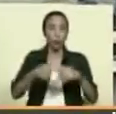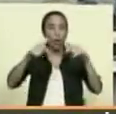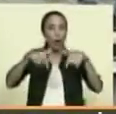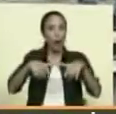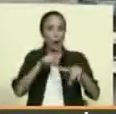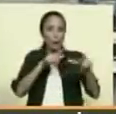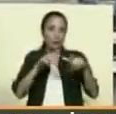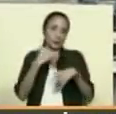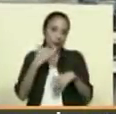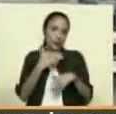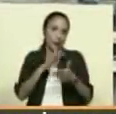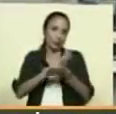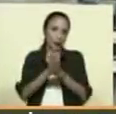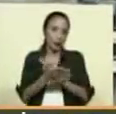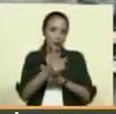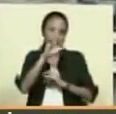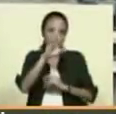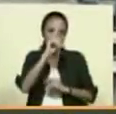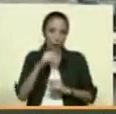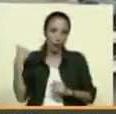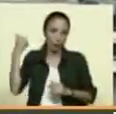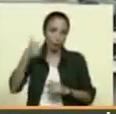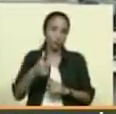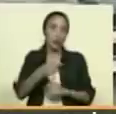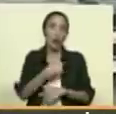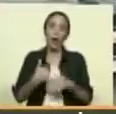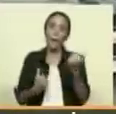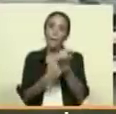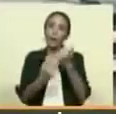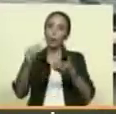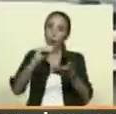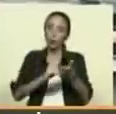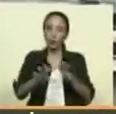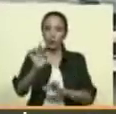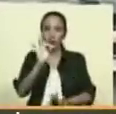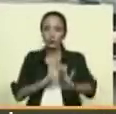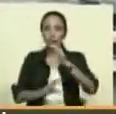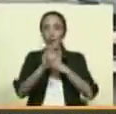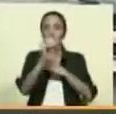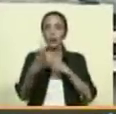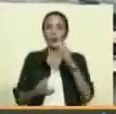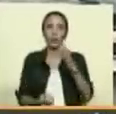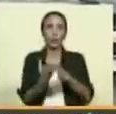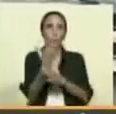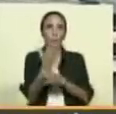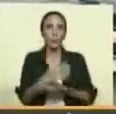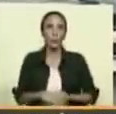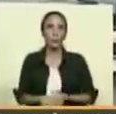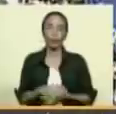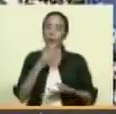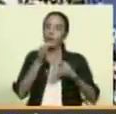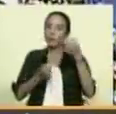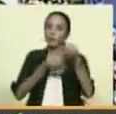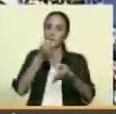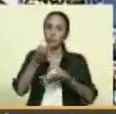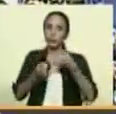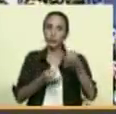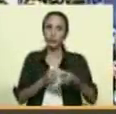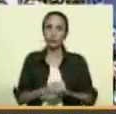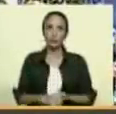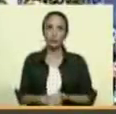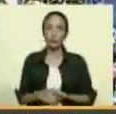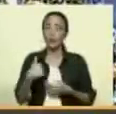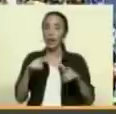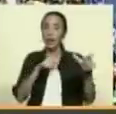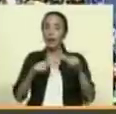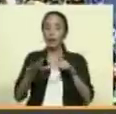y les pidió entonces nuevamente el apoyo para su reelección el próximo 20 de mayo. Destacó entonces que años más tarde, que ya